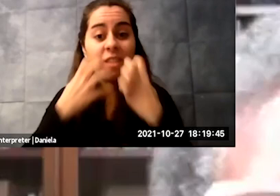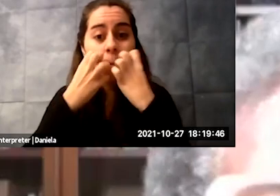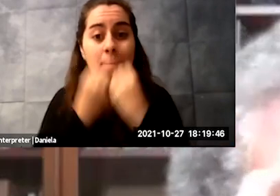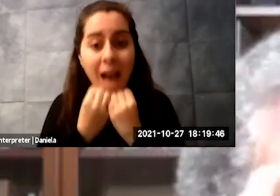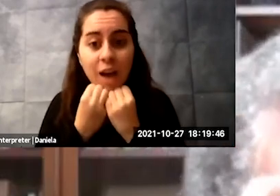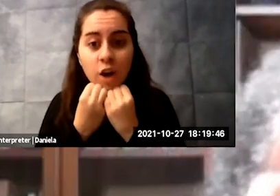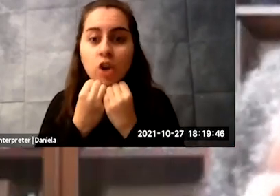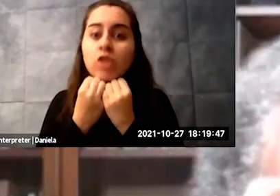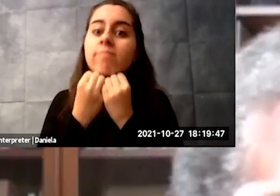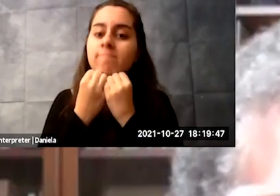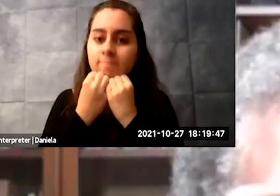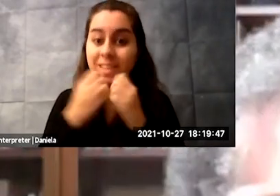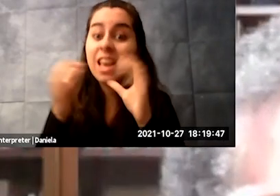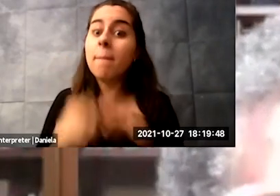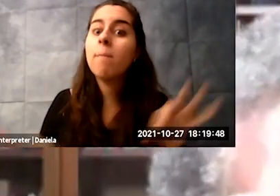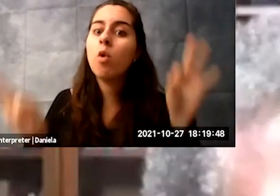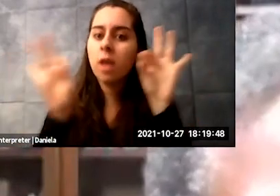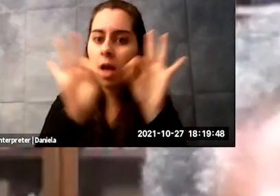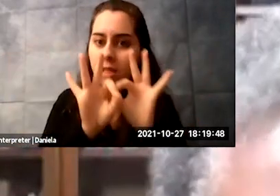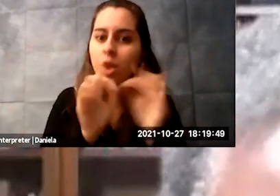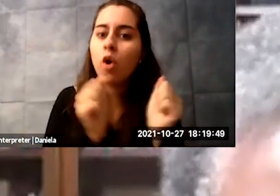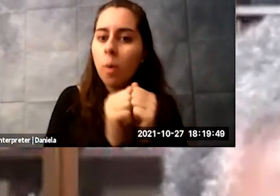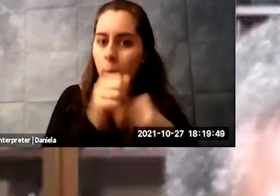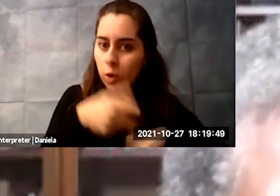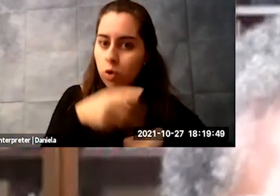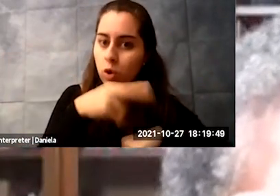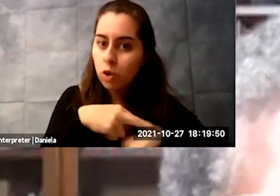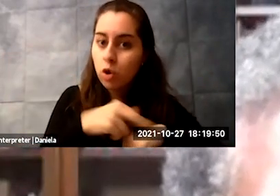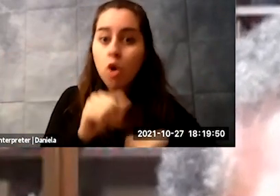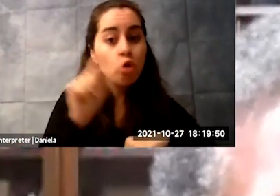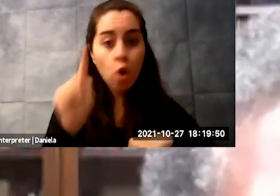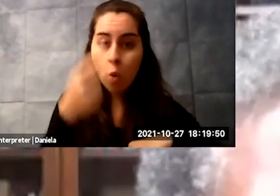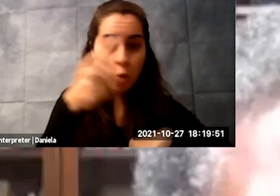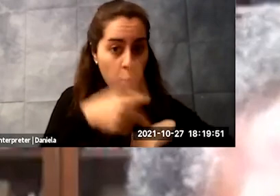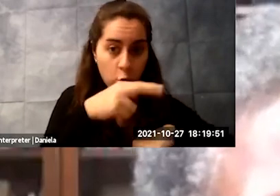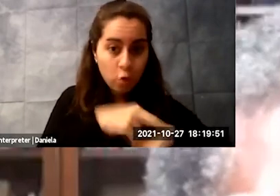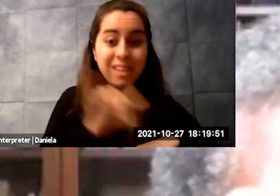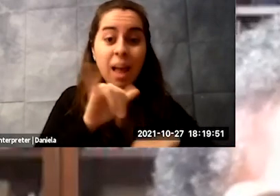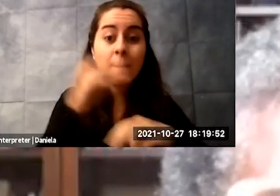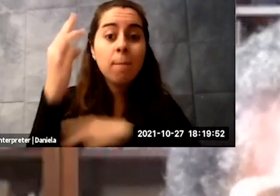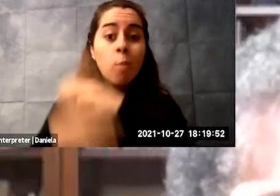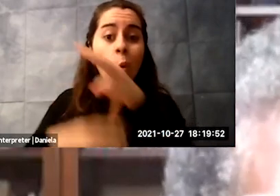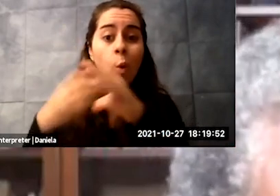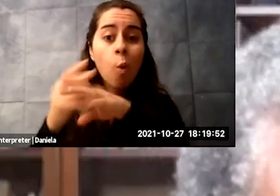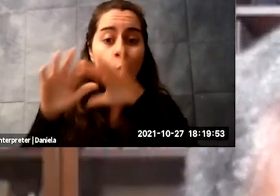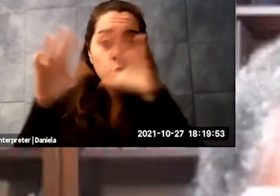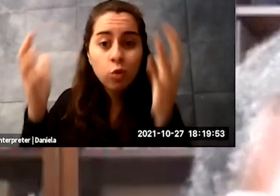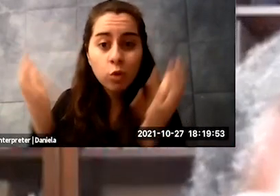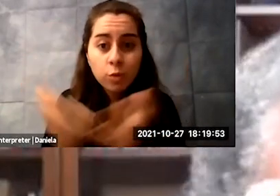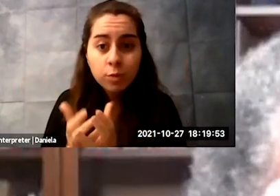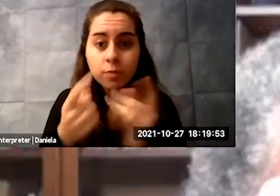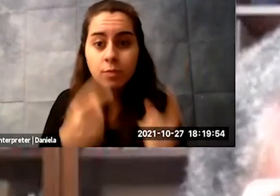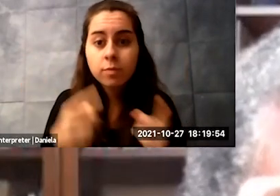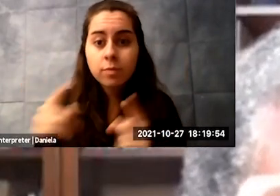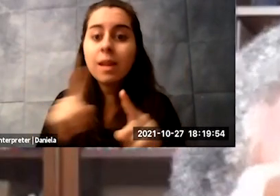últimos asesinatos racistas en Estados Unidos, no solo en Puerto Rico, en el mundo entero, pero lo que pasó en Estados Unidos, en Puerto Rico, en las